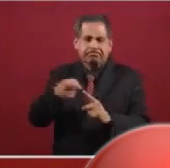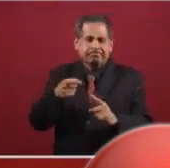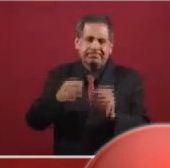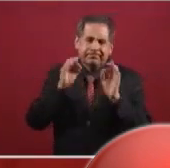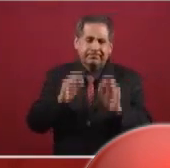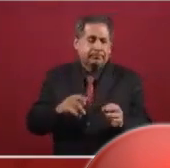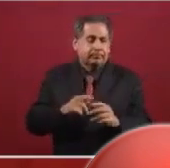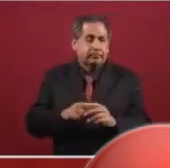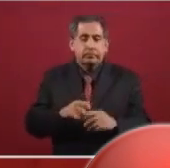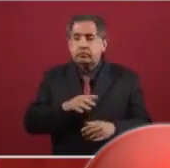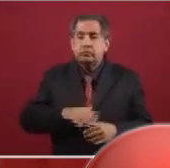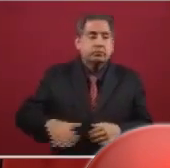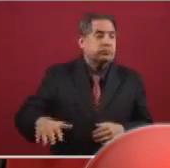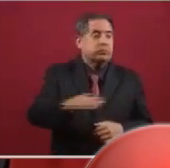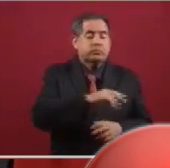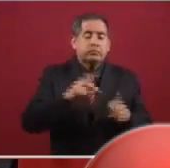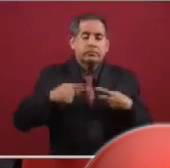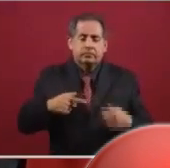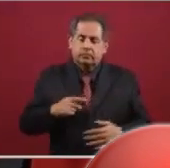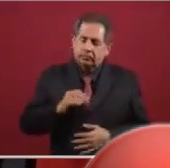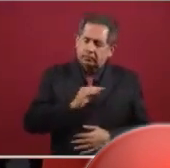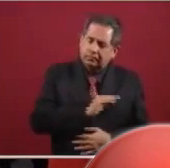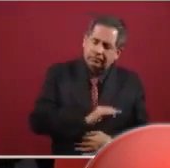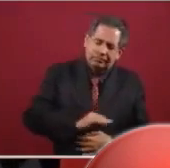era conseguir la felicidad del pueblo.